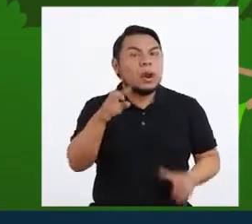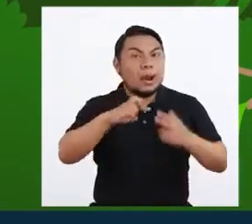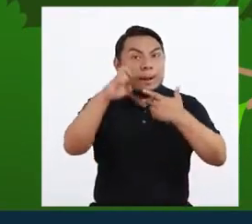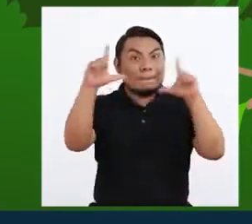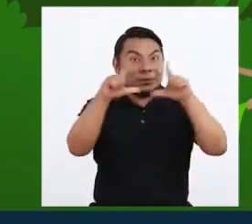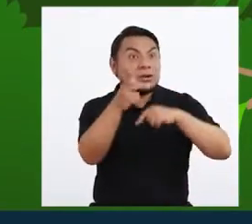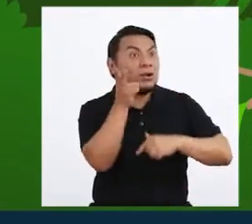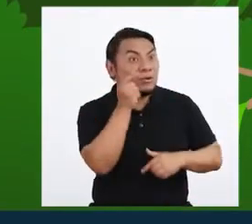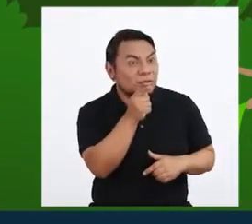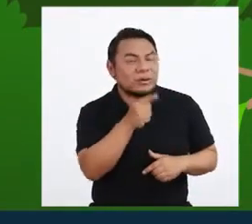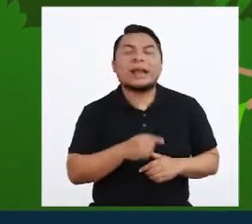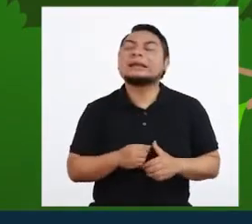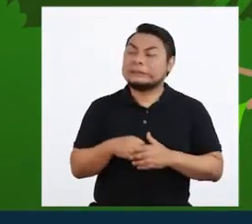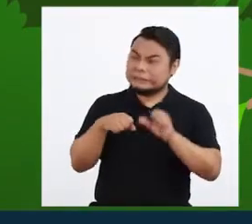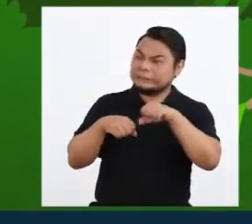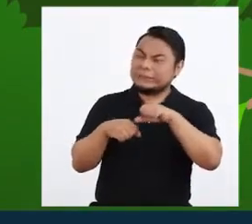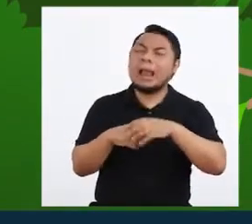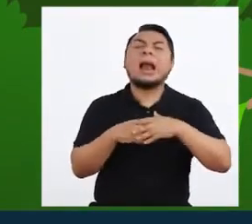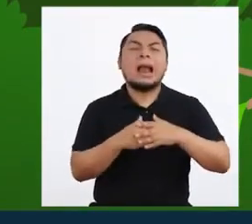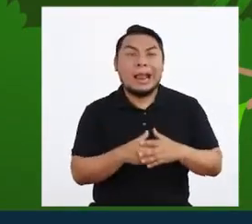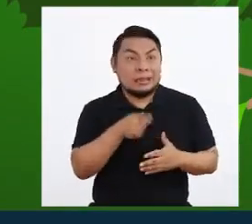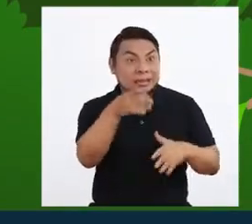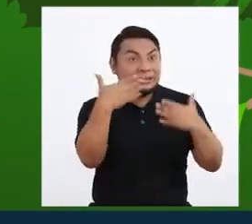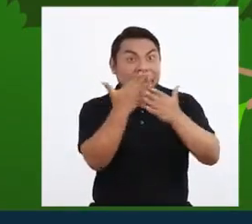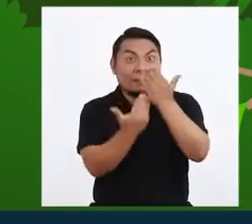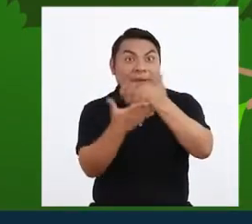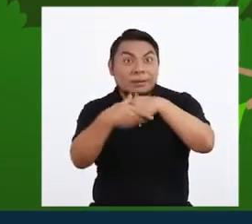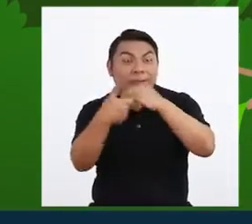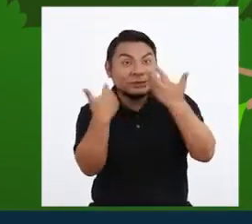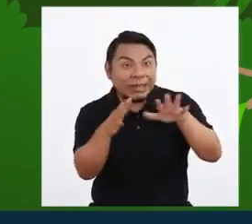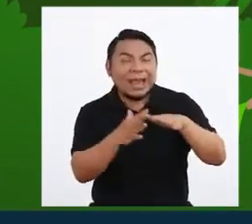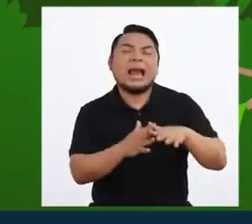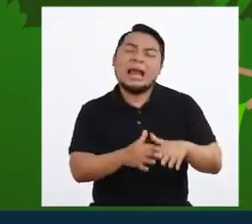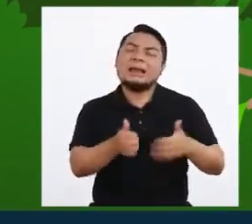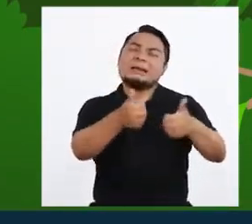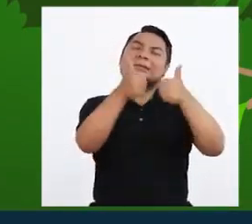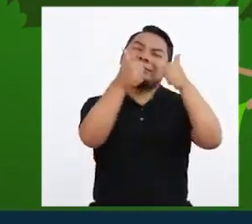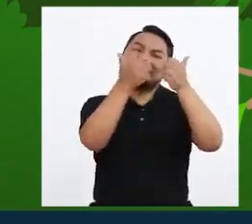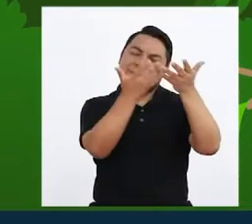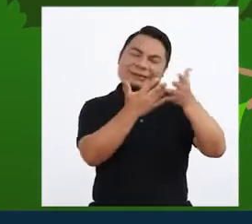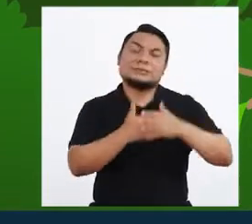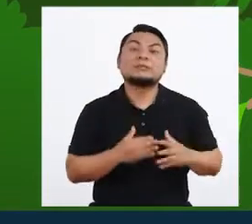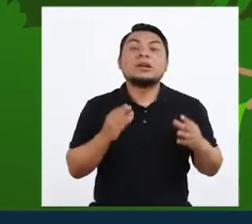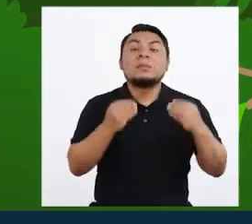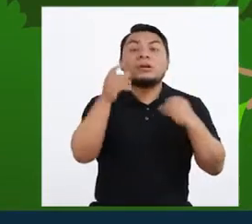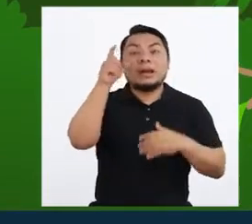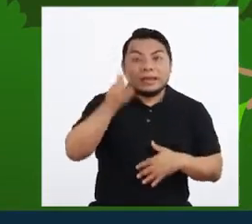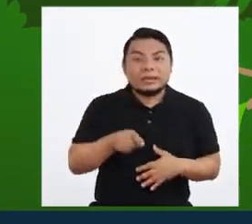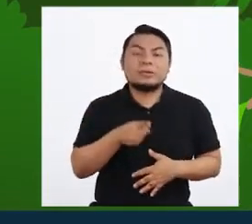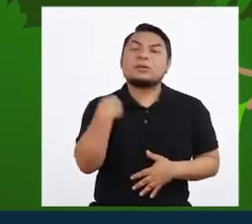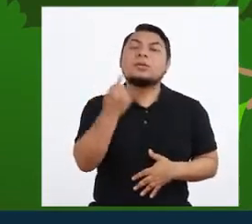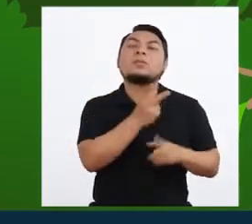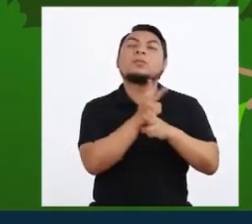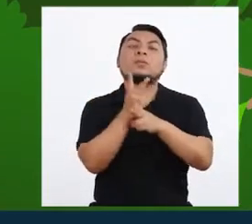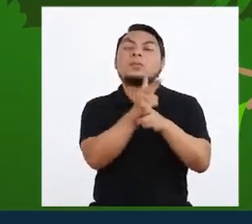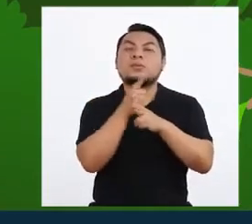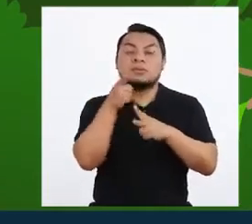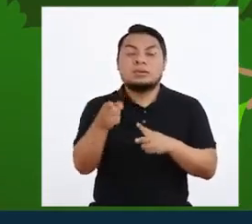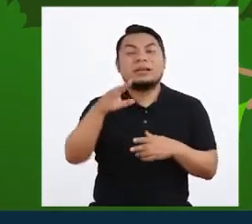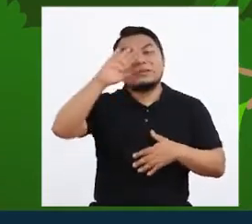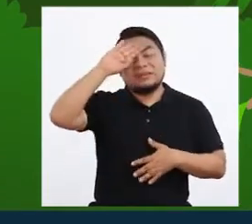¿Estuvo escuchando el programa? ¡Ya se las lavó! ¡Qué bueno, señora! Porque